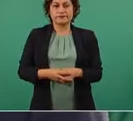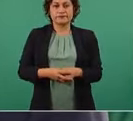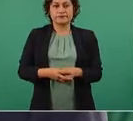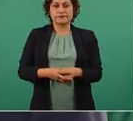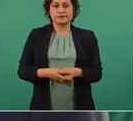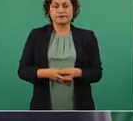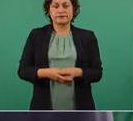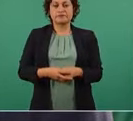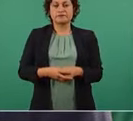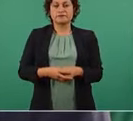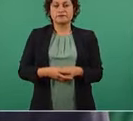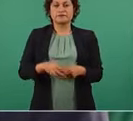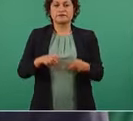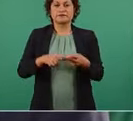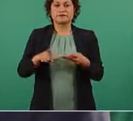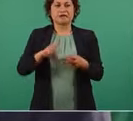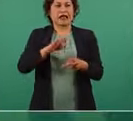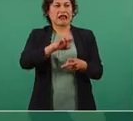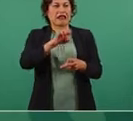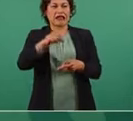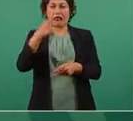de calumnias.